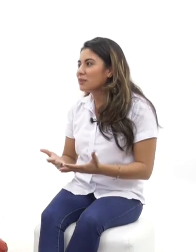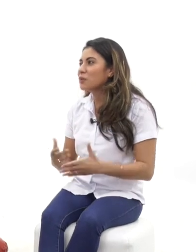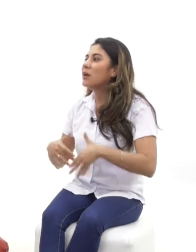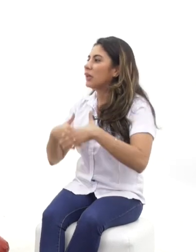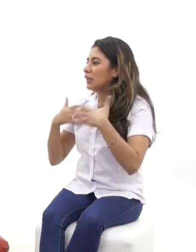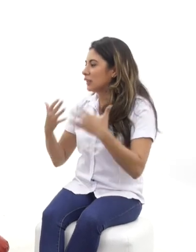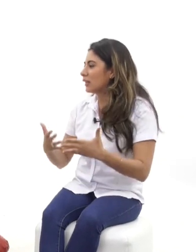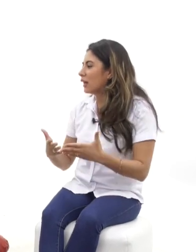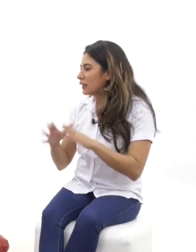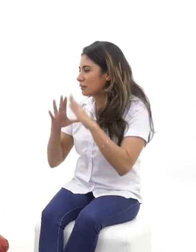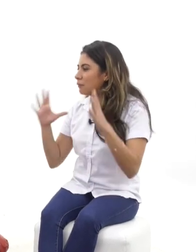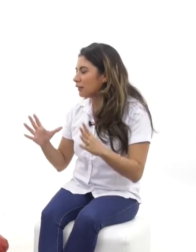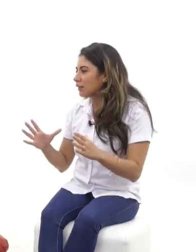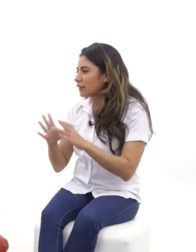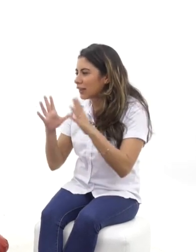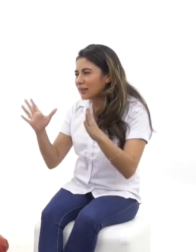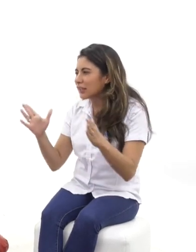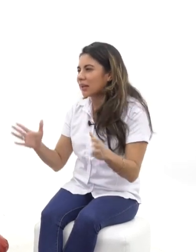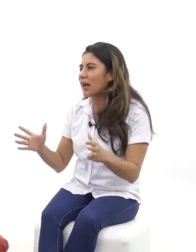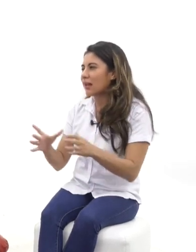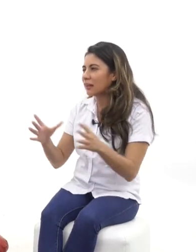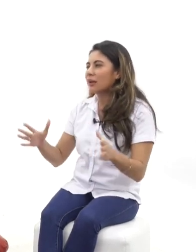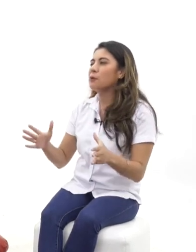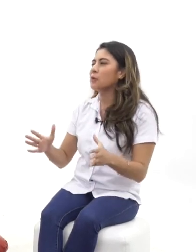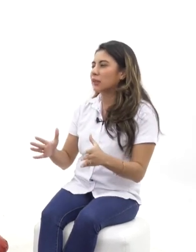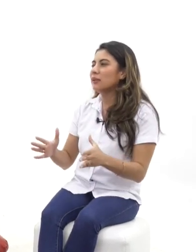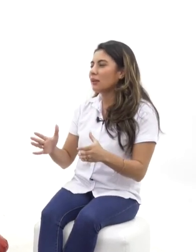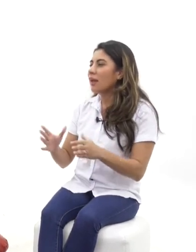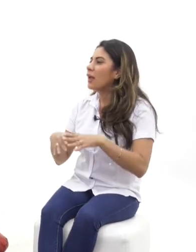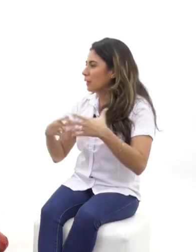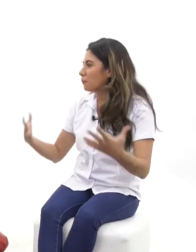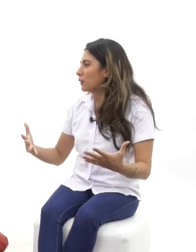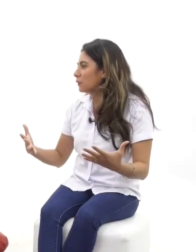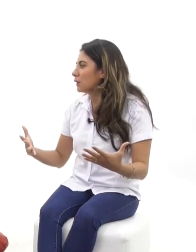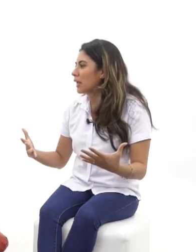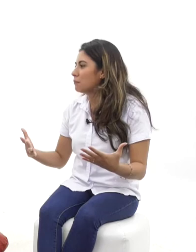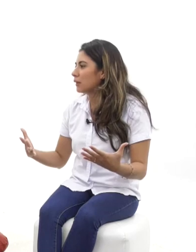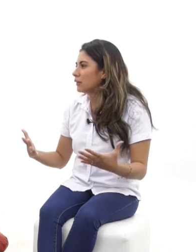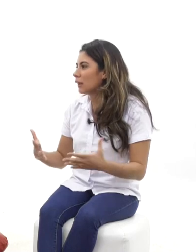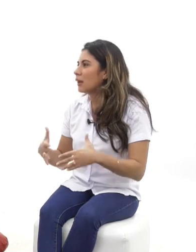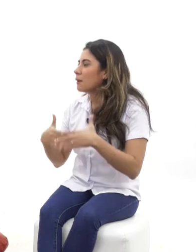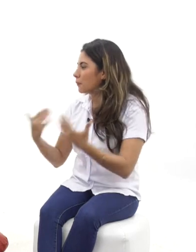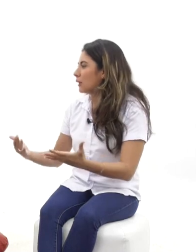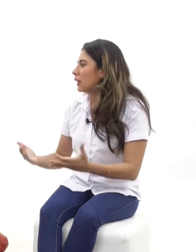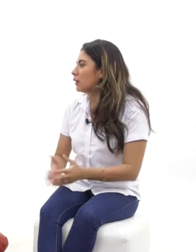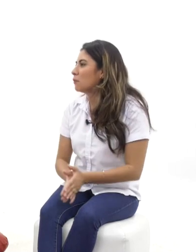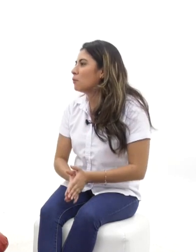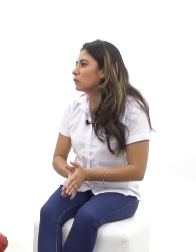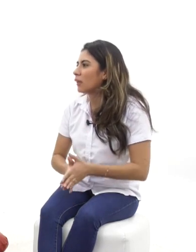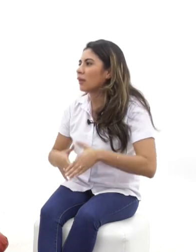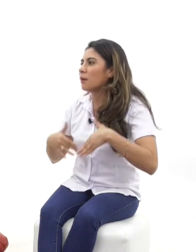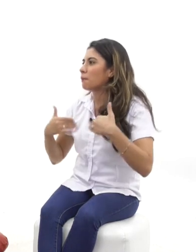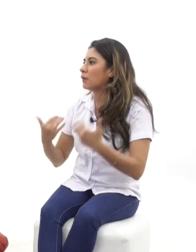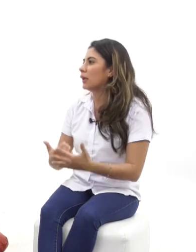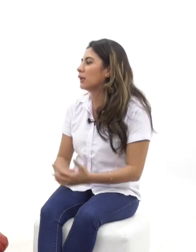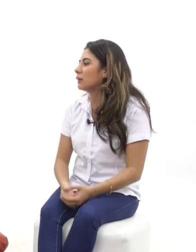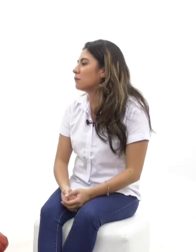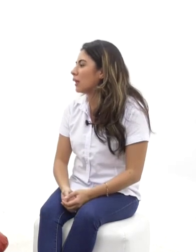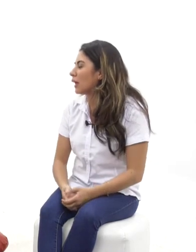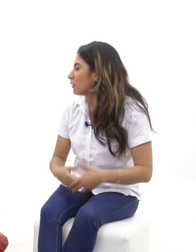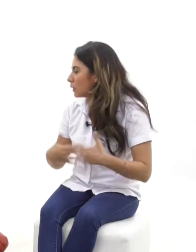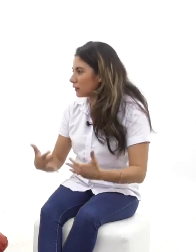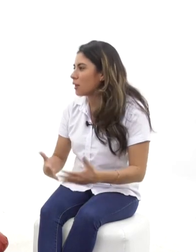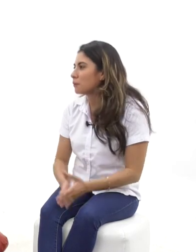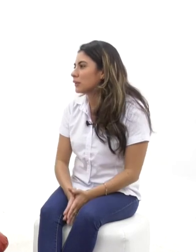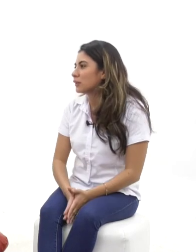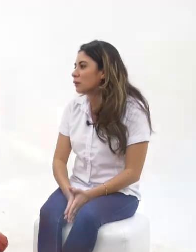recordar eso y quitar esa mente tan cerrada, tan adultista, y podernos realmente poner como ustedes, poner